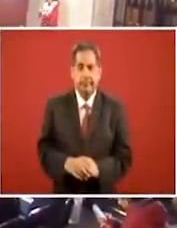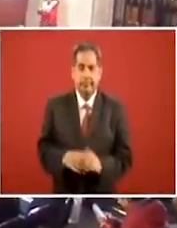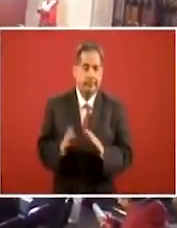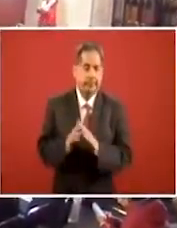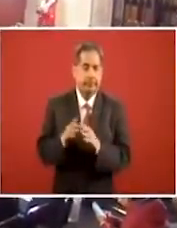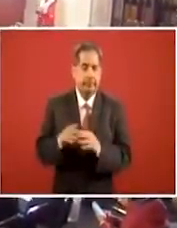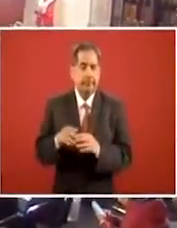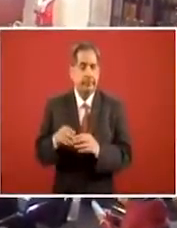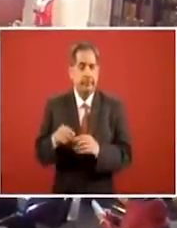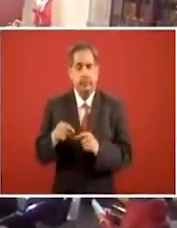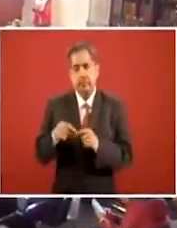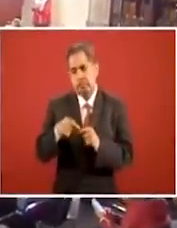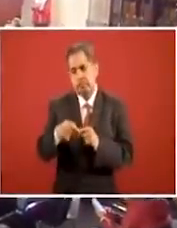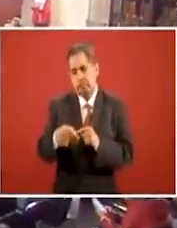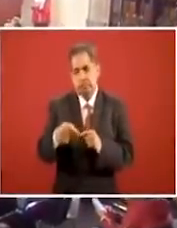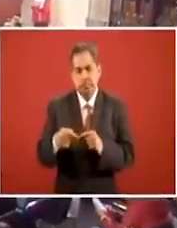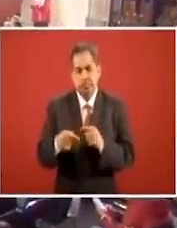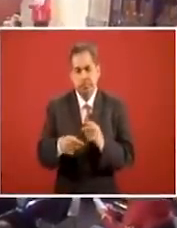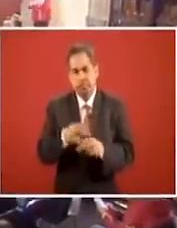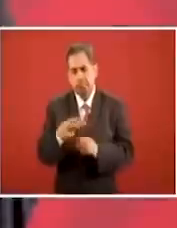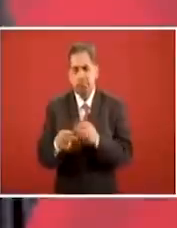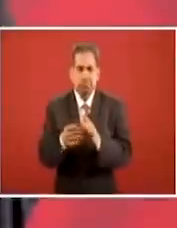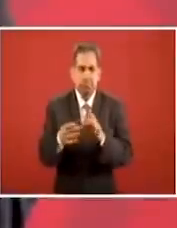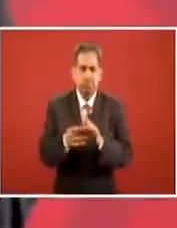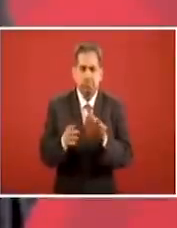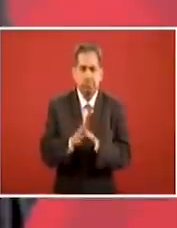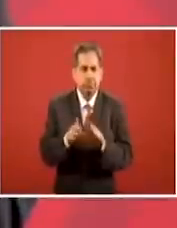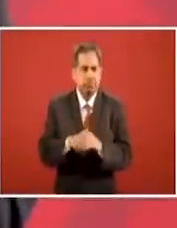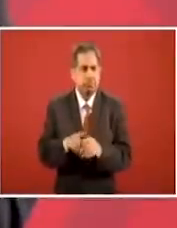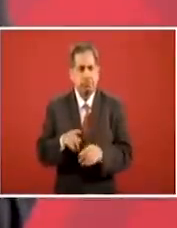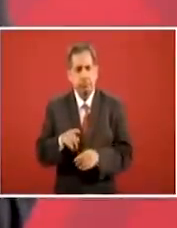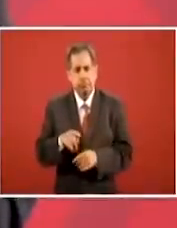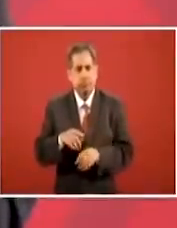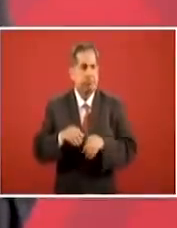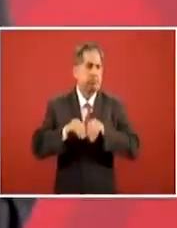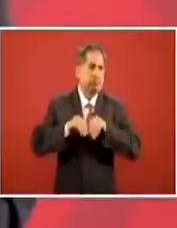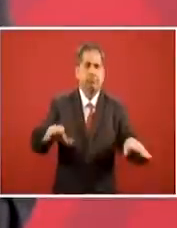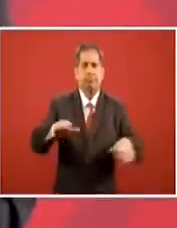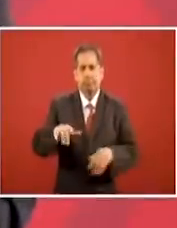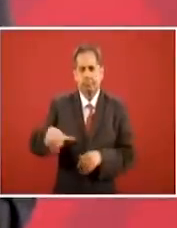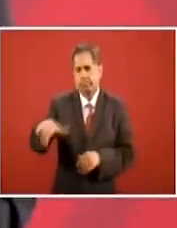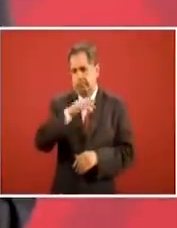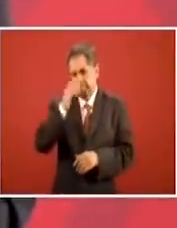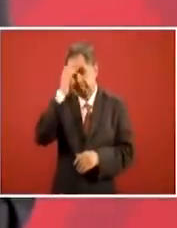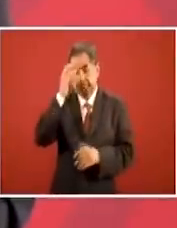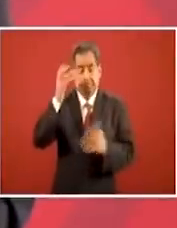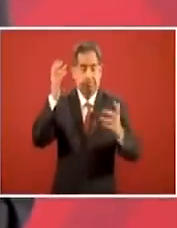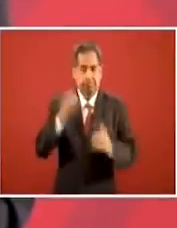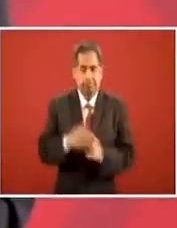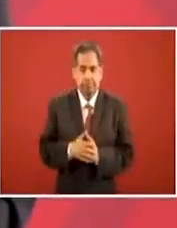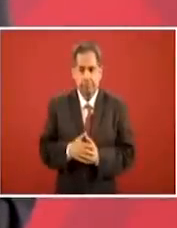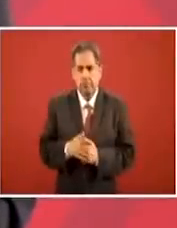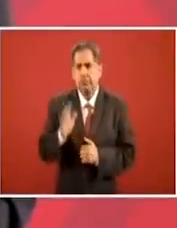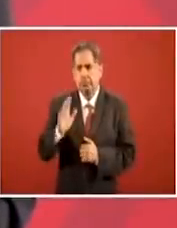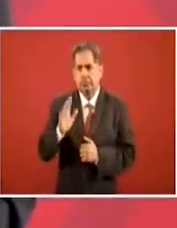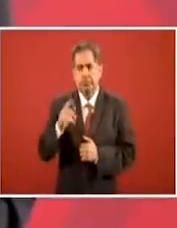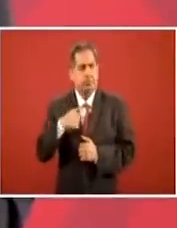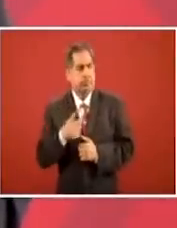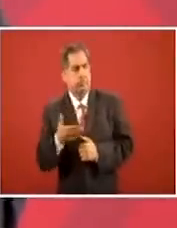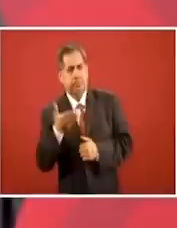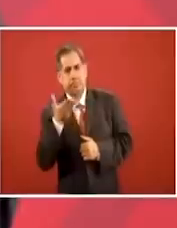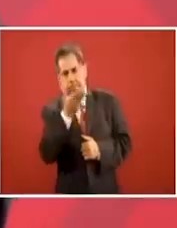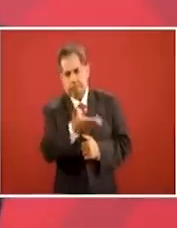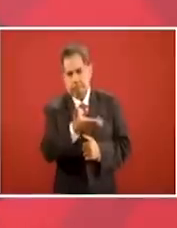unos días más se va a conocer porque se solicitó